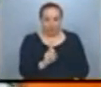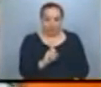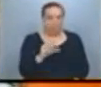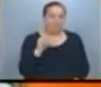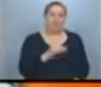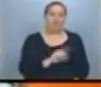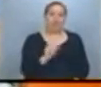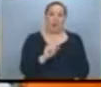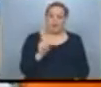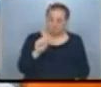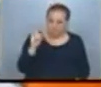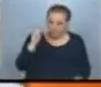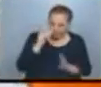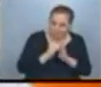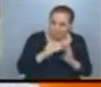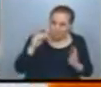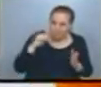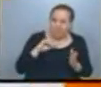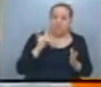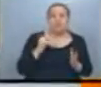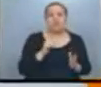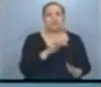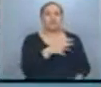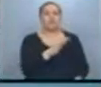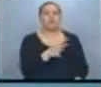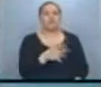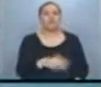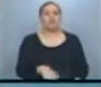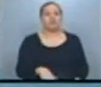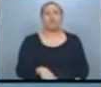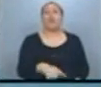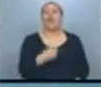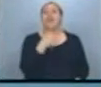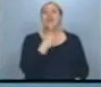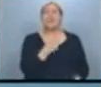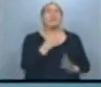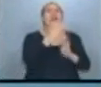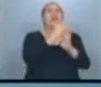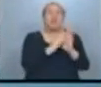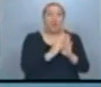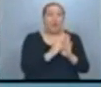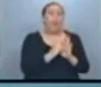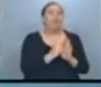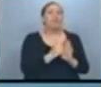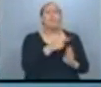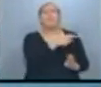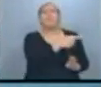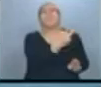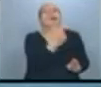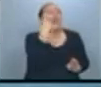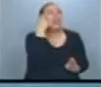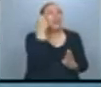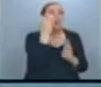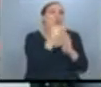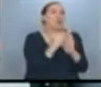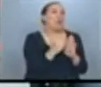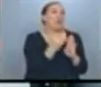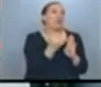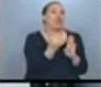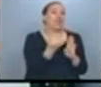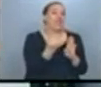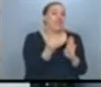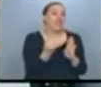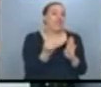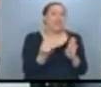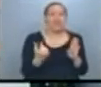Un 10 no es más barato. Ah, bueno, no. ¿Mucho más? No, sí, tenemos que hablar, o sea, cuando te dicen un descuento, digo, ¿para vos qué es descuento? A partir de...